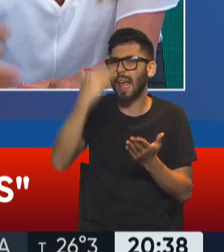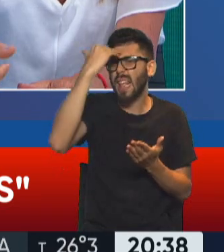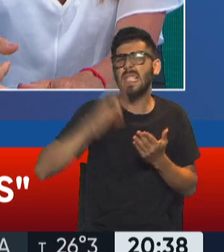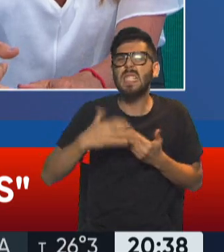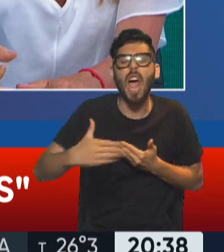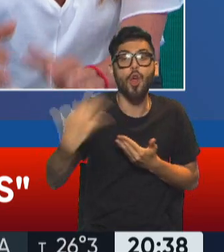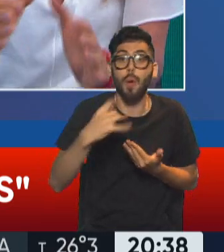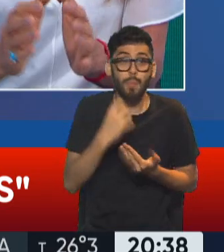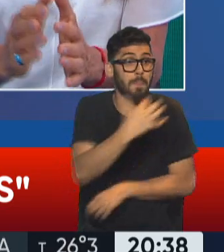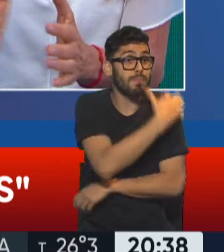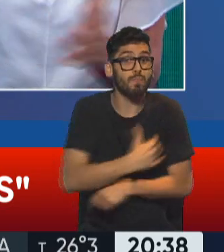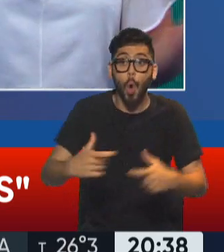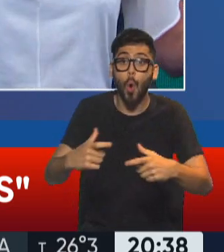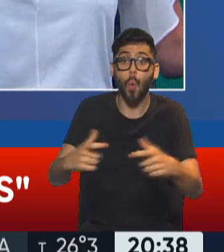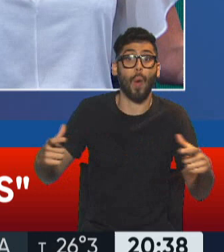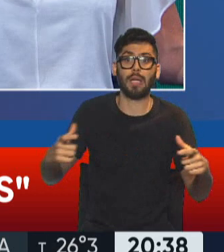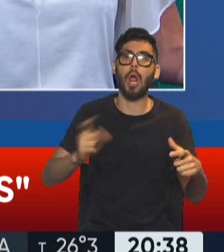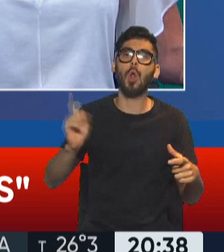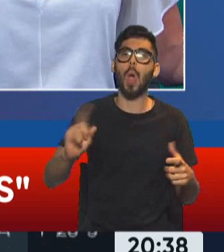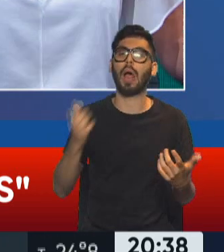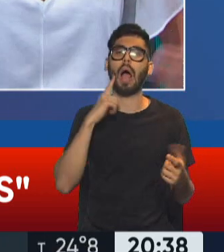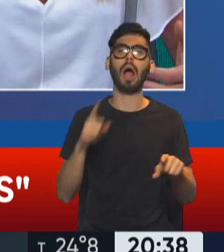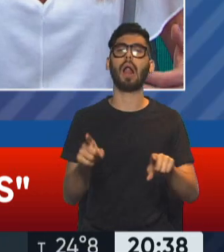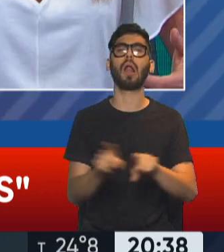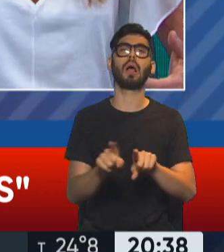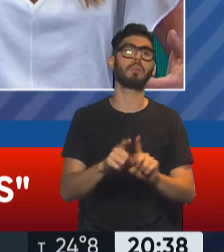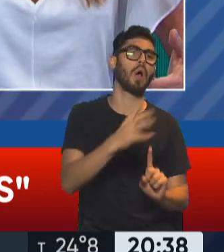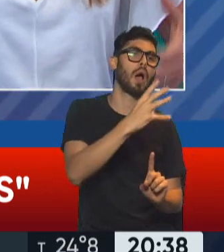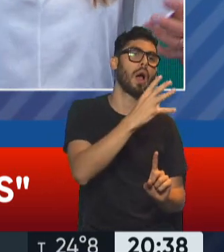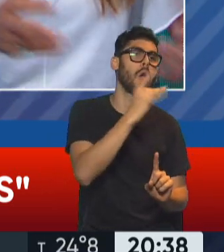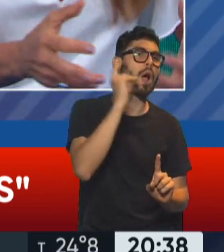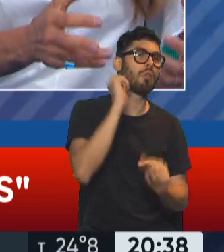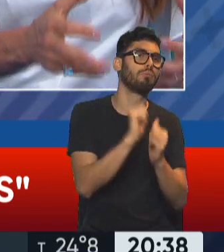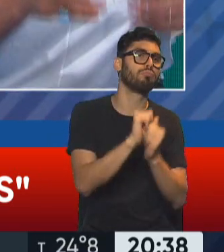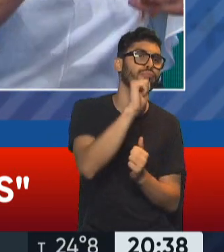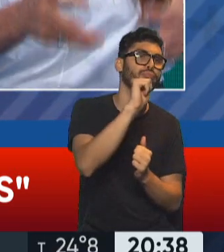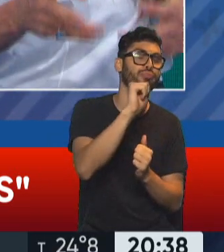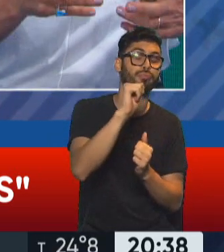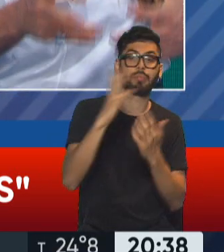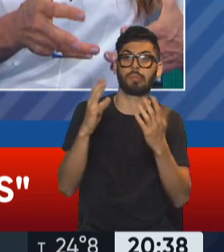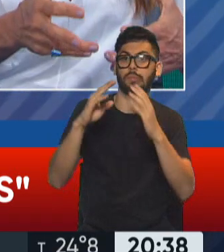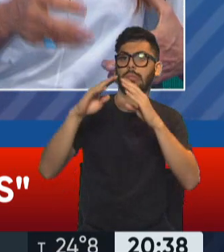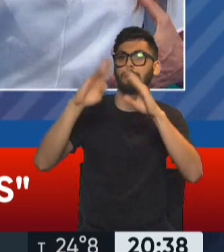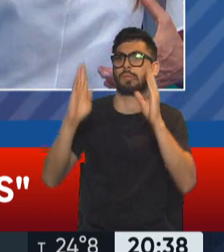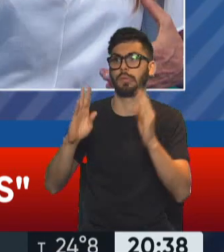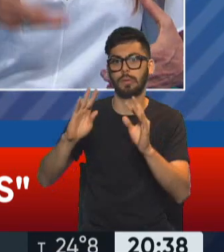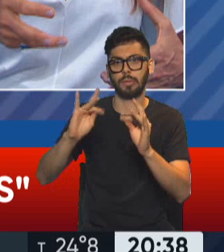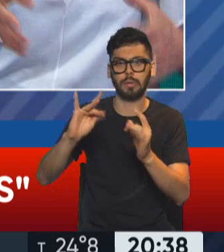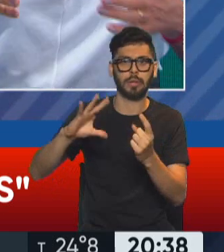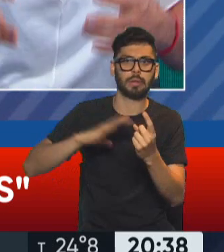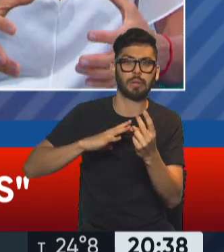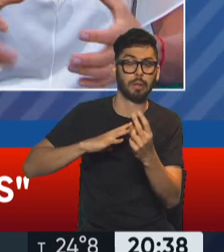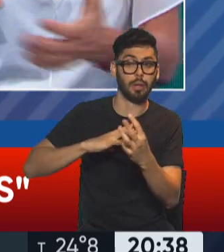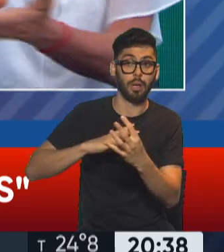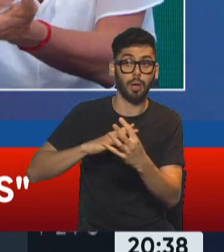porque tenemos niveles de pobreza que no podemos pensar que es lo mismo, que un chico de 14 años termine la escuela en un hogar con serias dificultades en